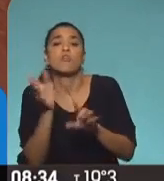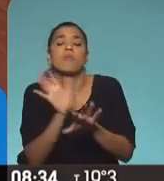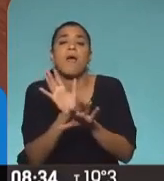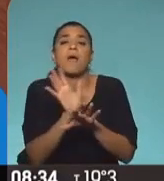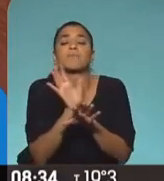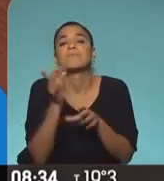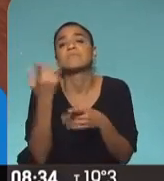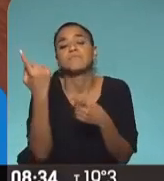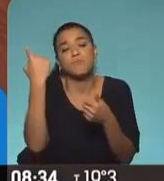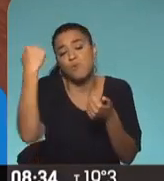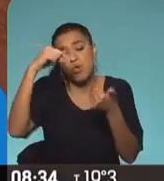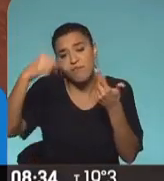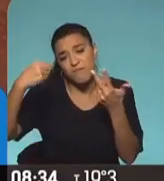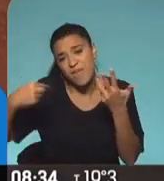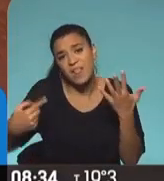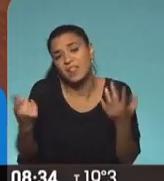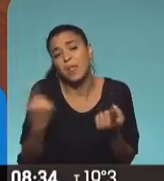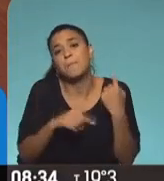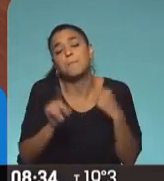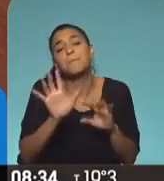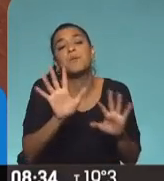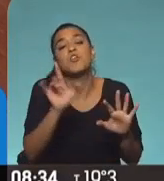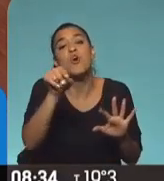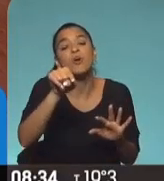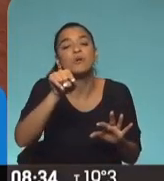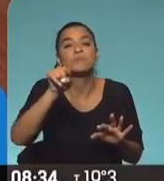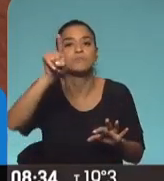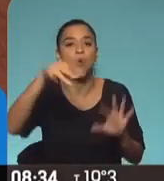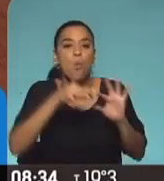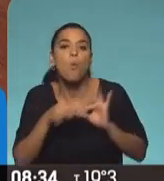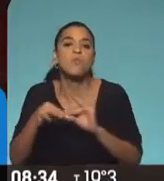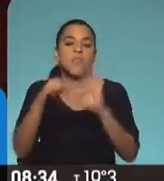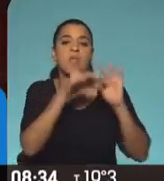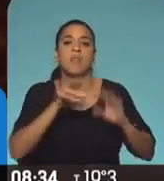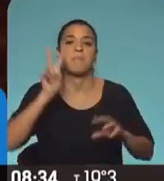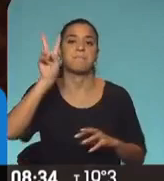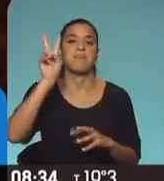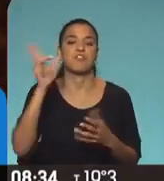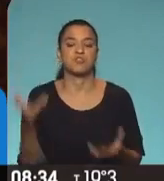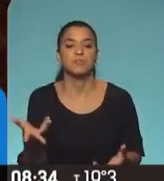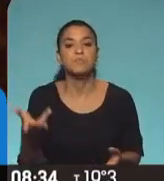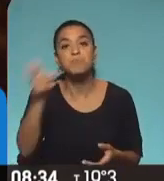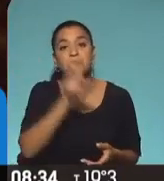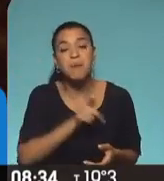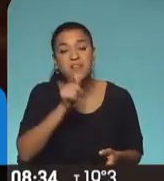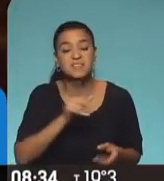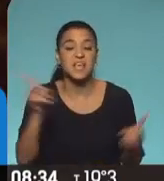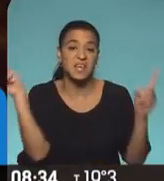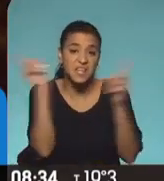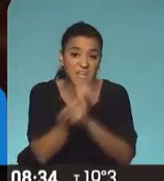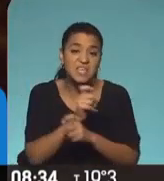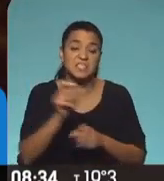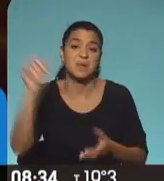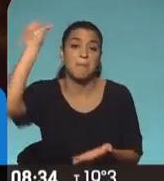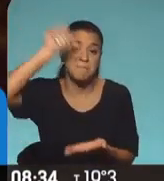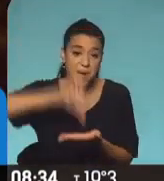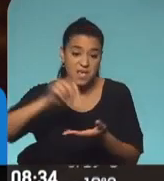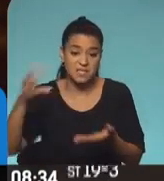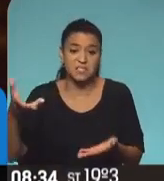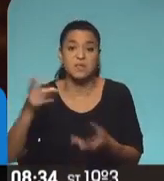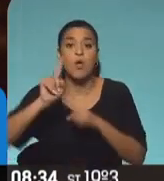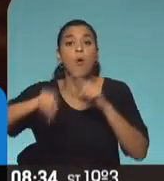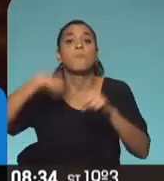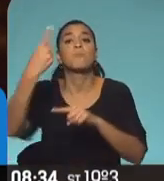desde diferente naturaleza que no hacía posible la unidad del peronismo creo que la crisis y en el país que vamos a recibir el